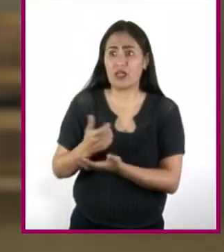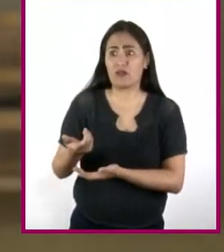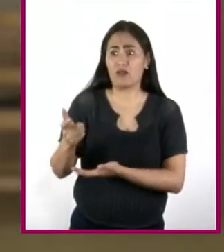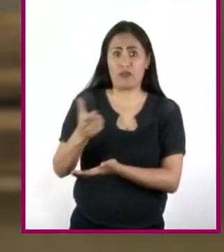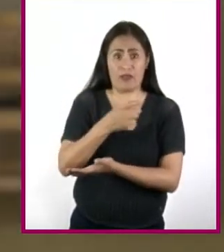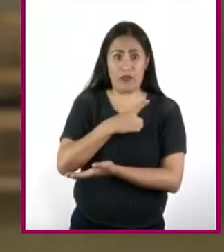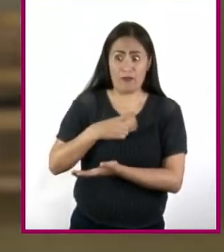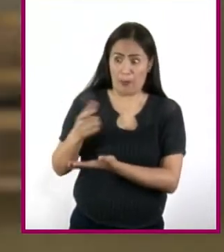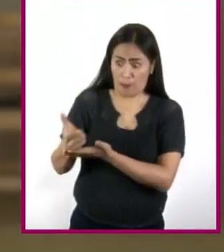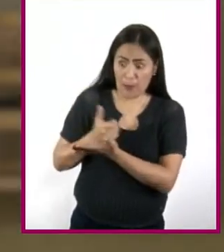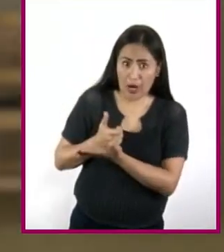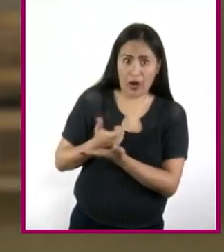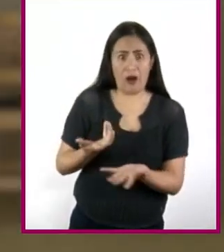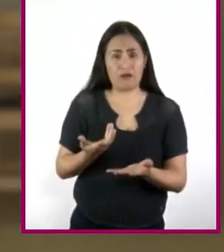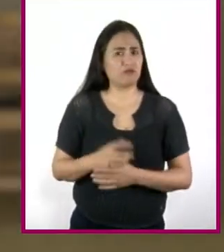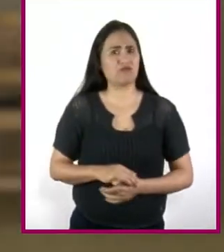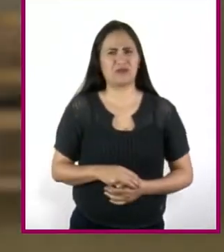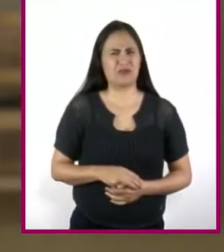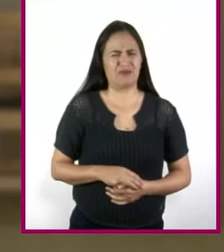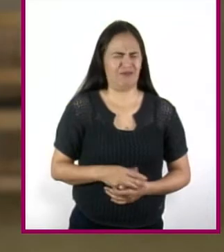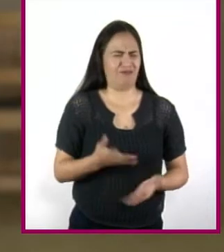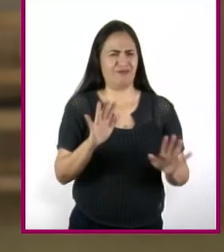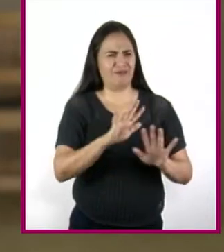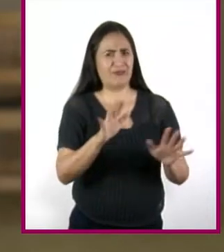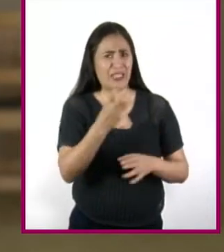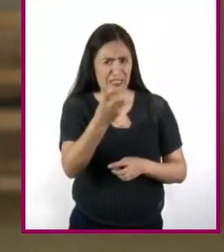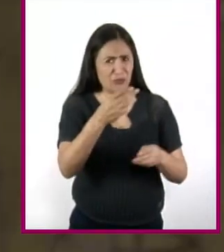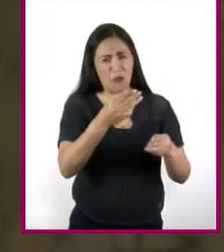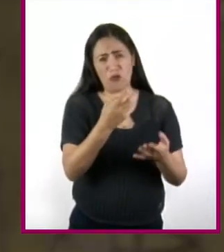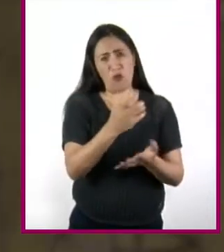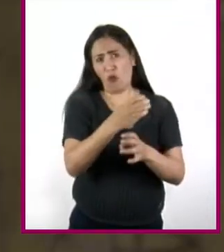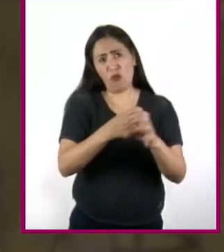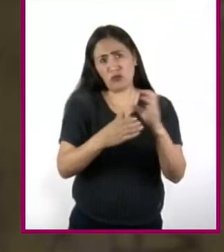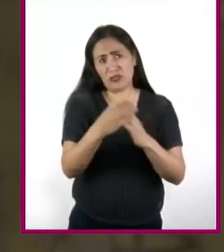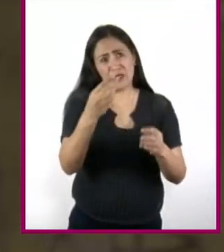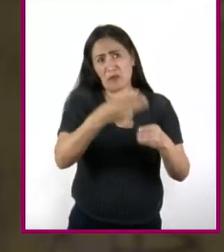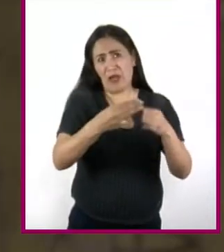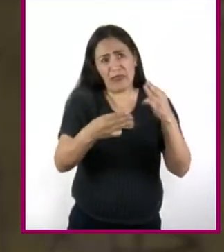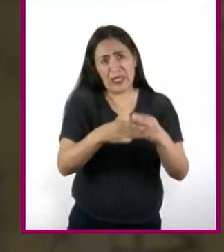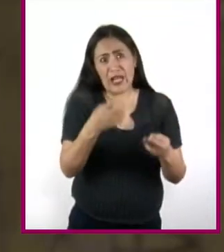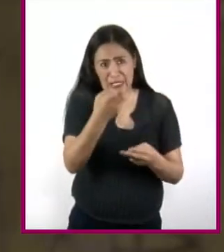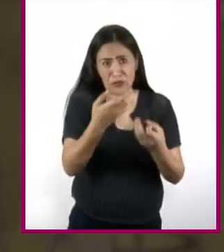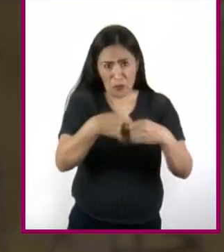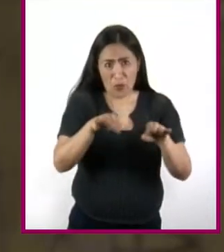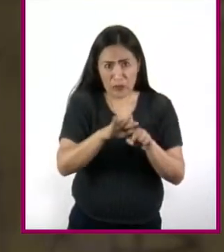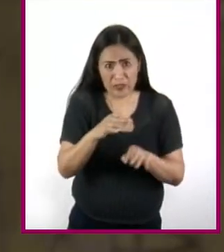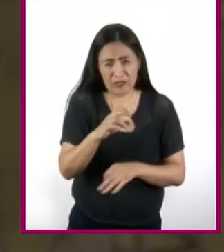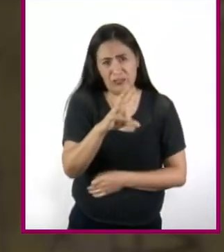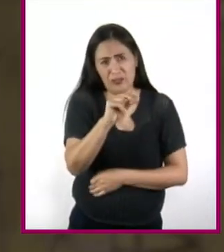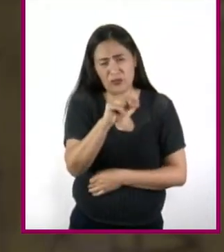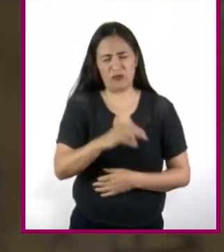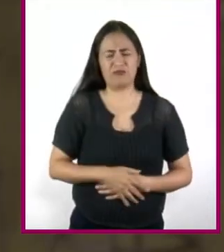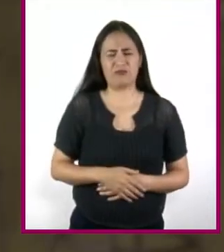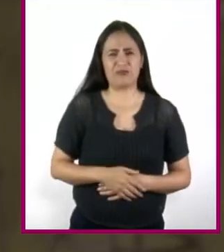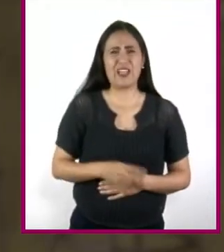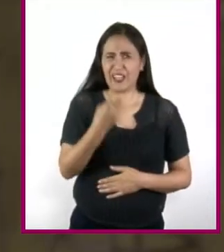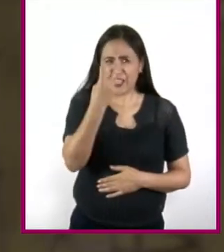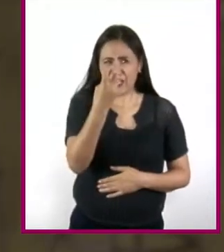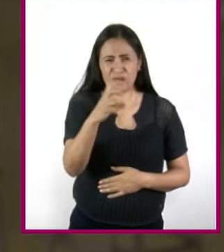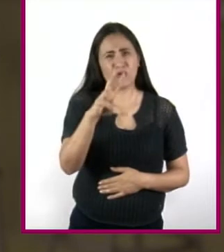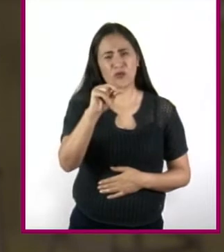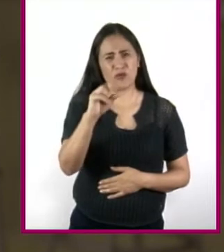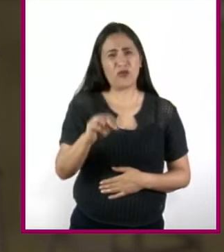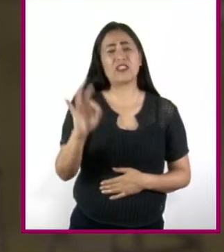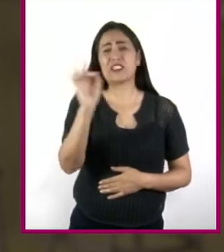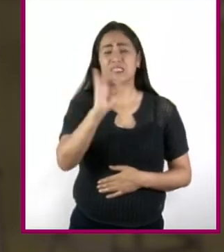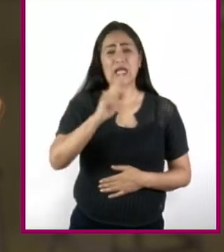Emi, pero eso es material y no es lo más importante. Sí, no lo digo por eso. Lo digo porque seguro habrá problemas entre